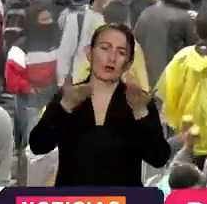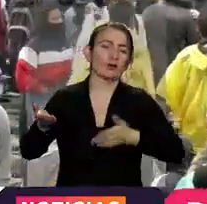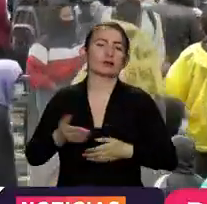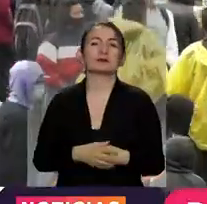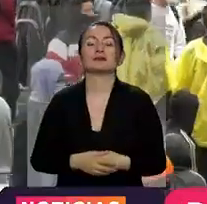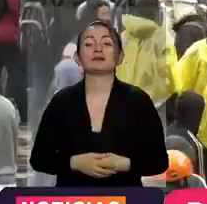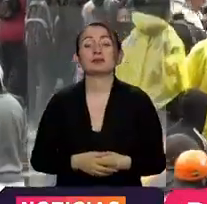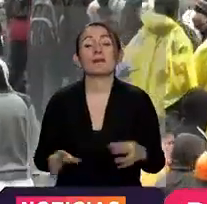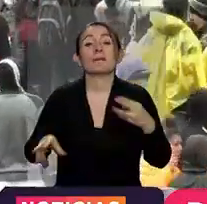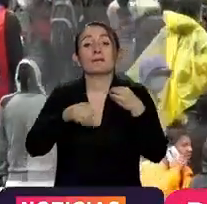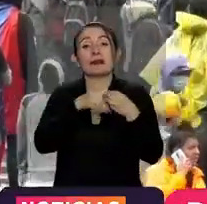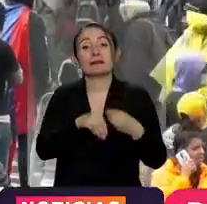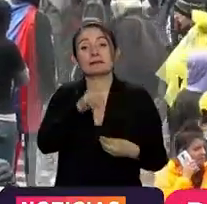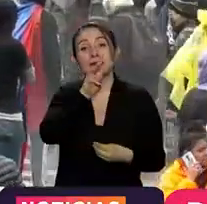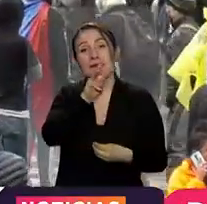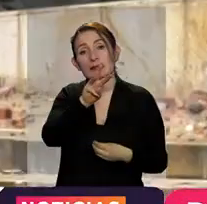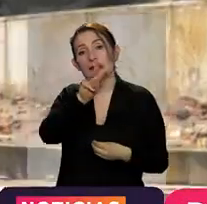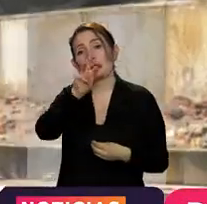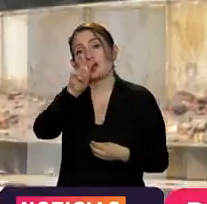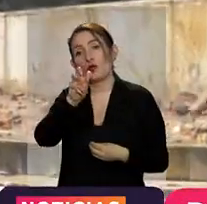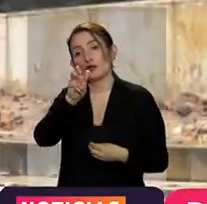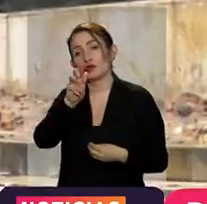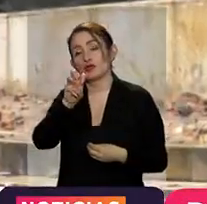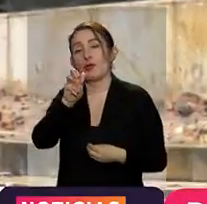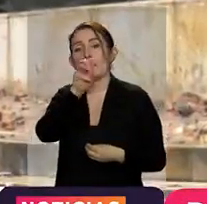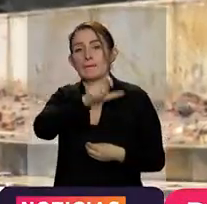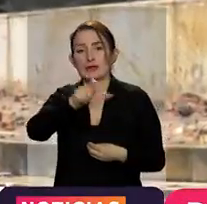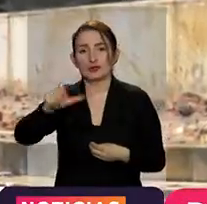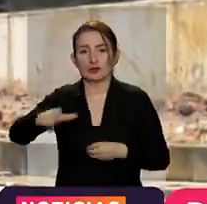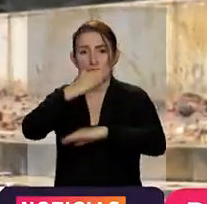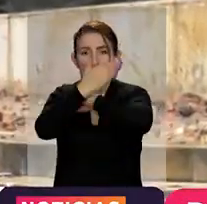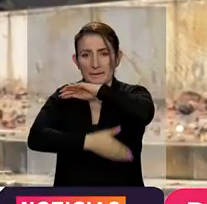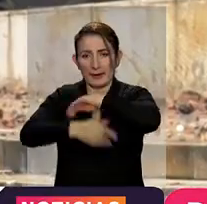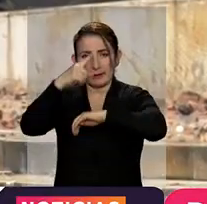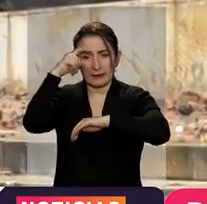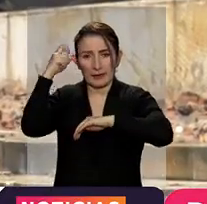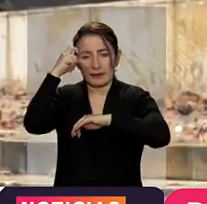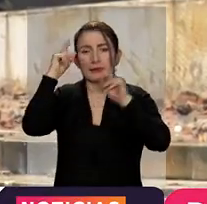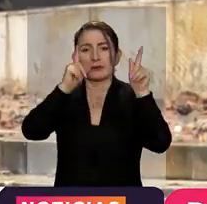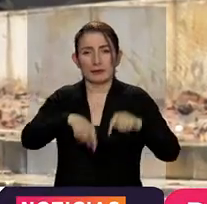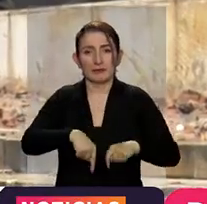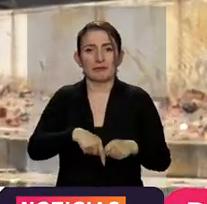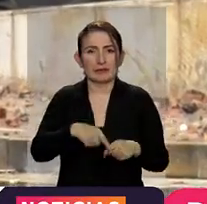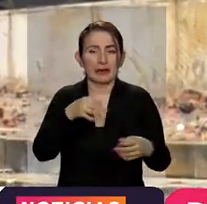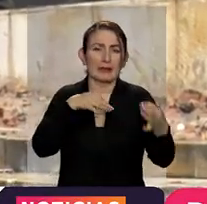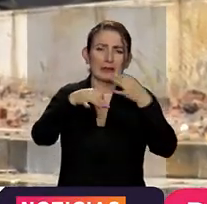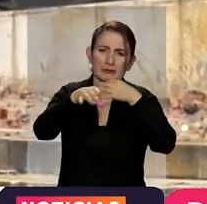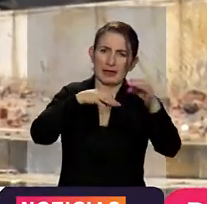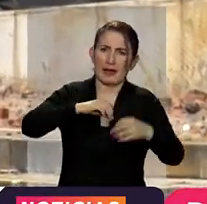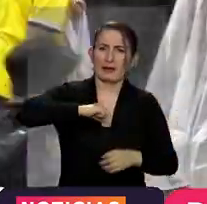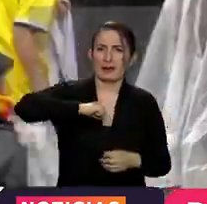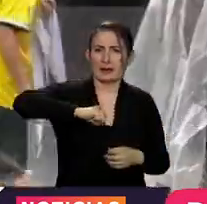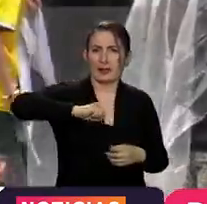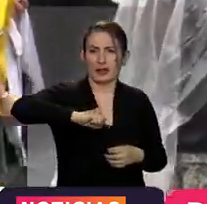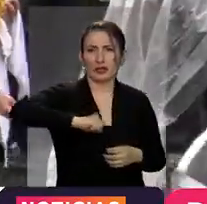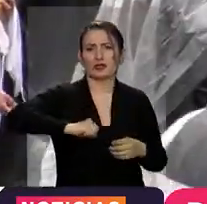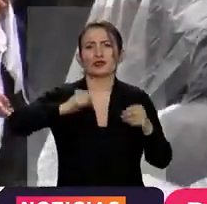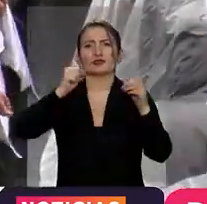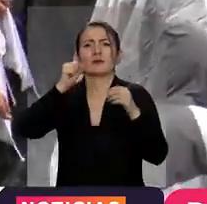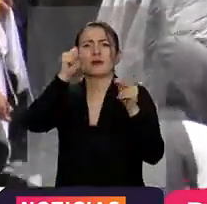nacional, al igual que 38 miembros de la fuerza pública. Explica que se ha verificado la situación de derechos humanos